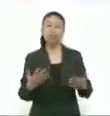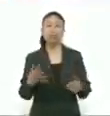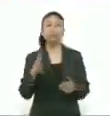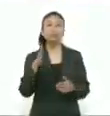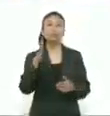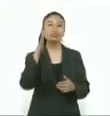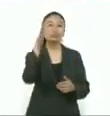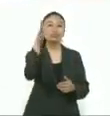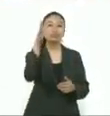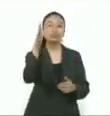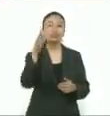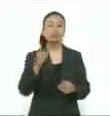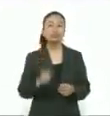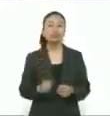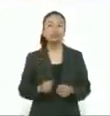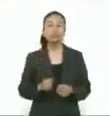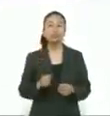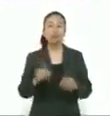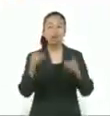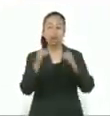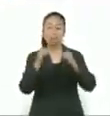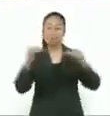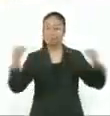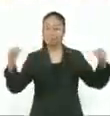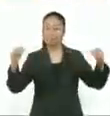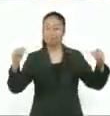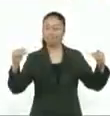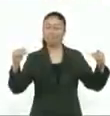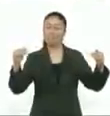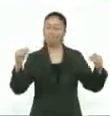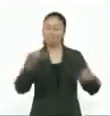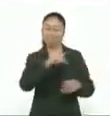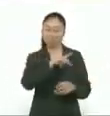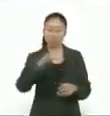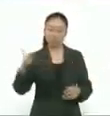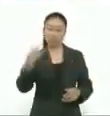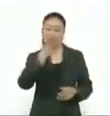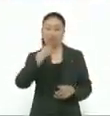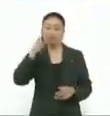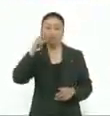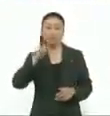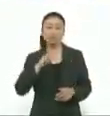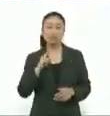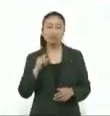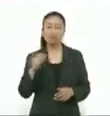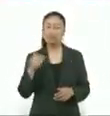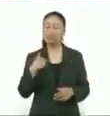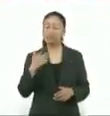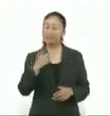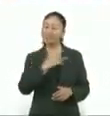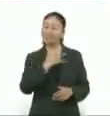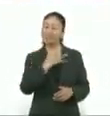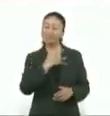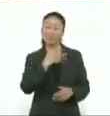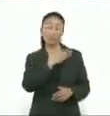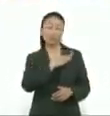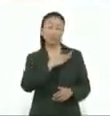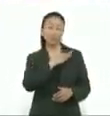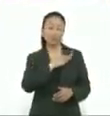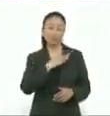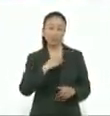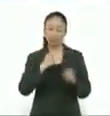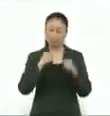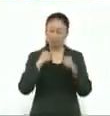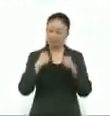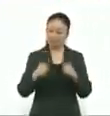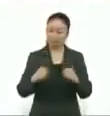hay mucha mayor equidad, una equidad total. Me llena de optimismo estar segura que una